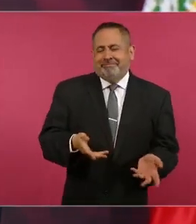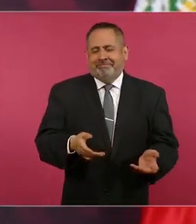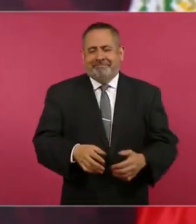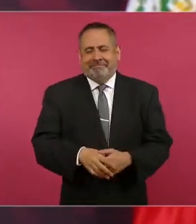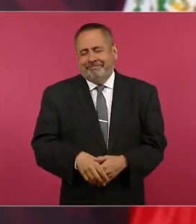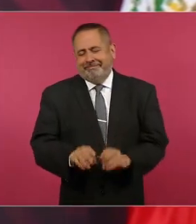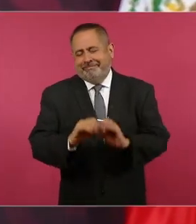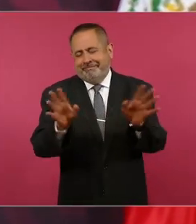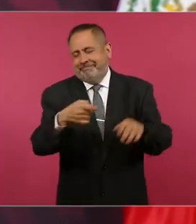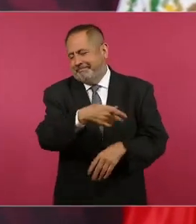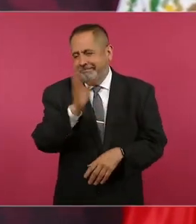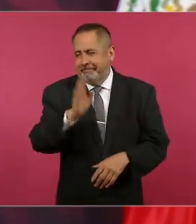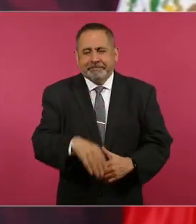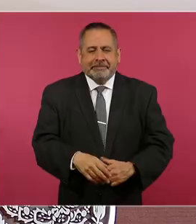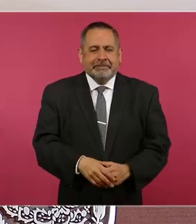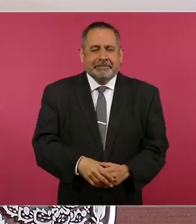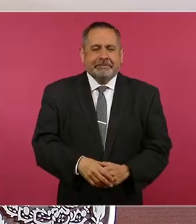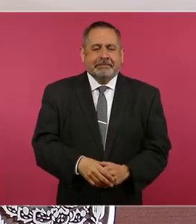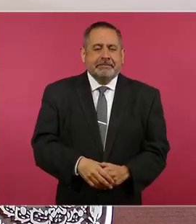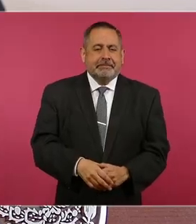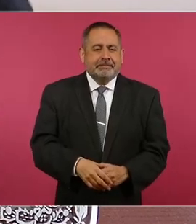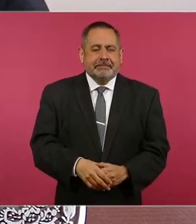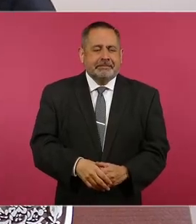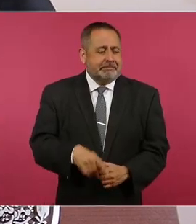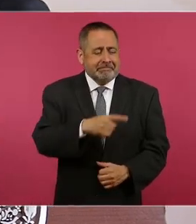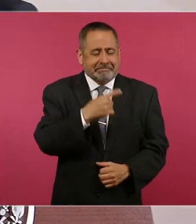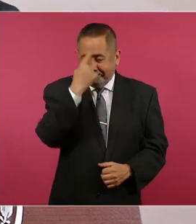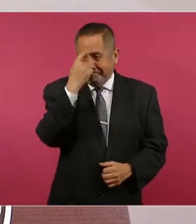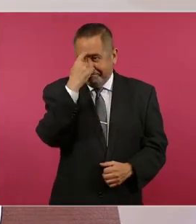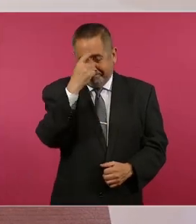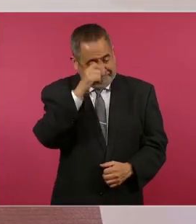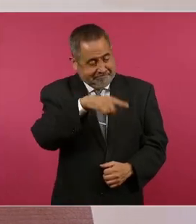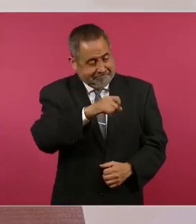pues esa es una una mañía